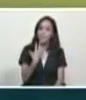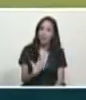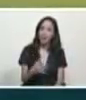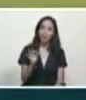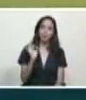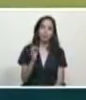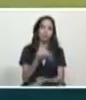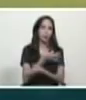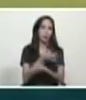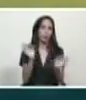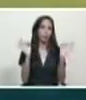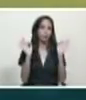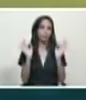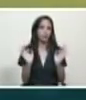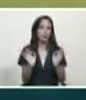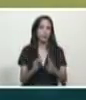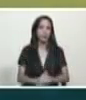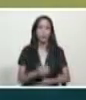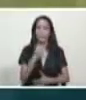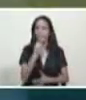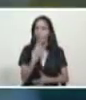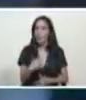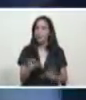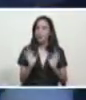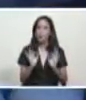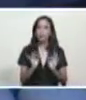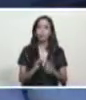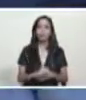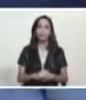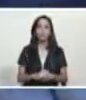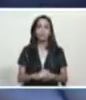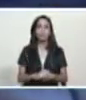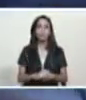genial, muy bella.